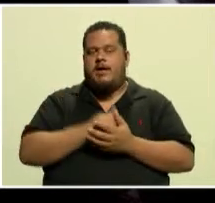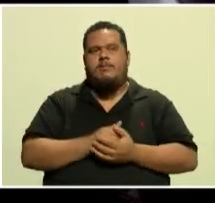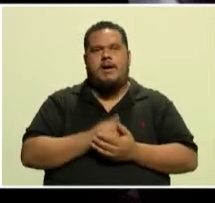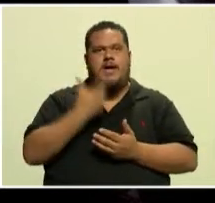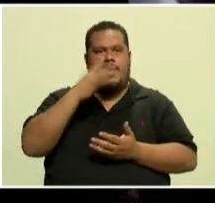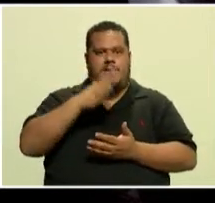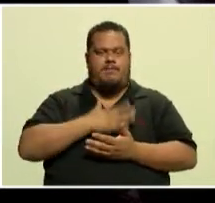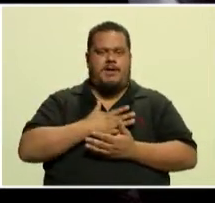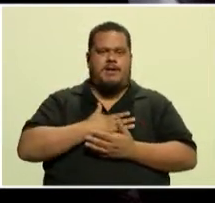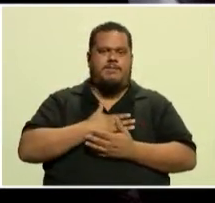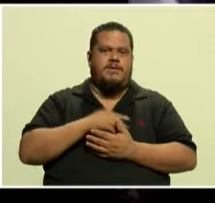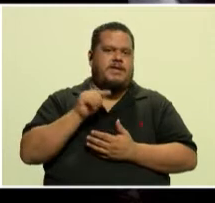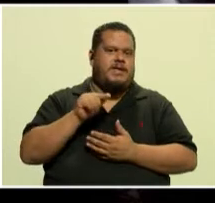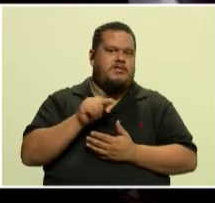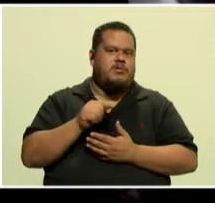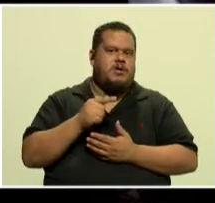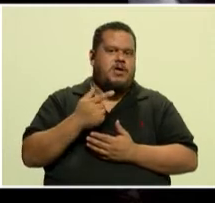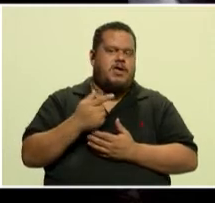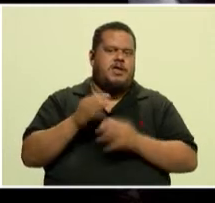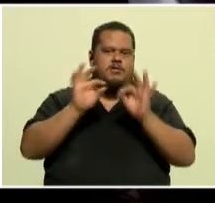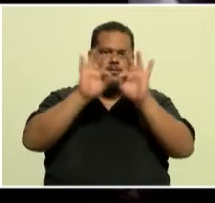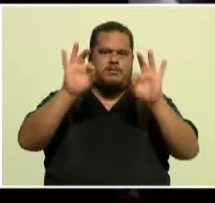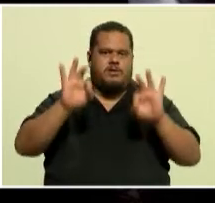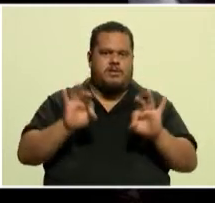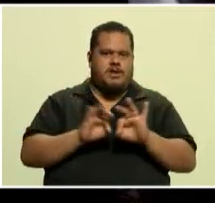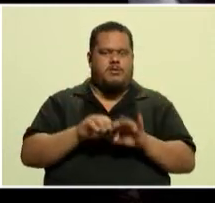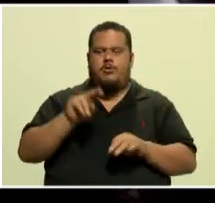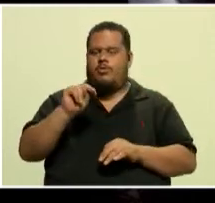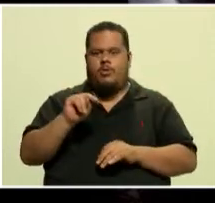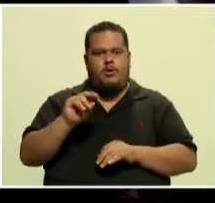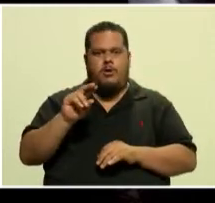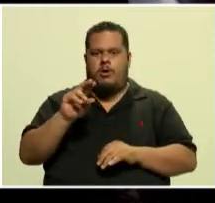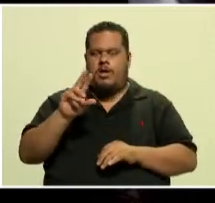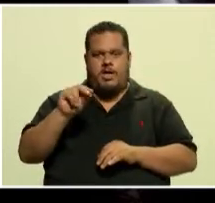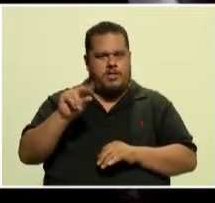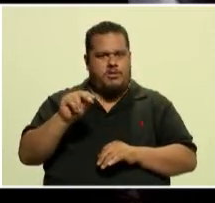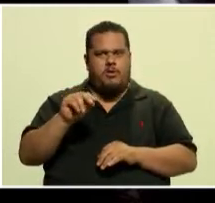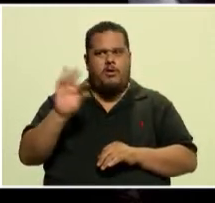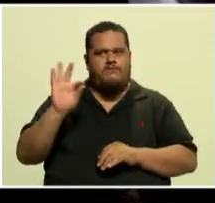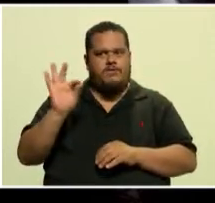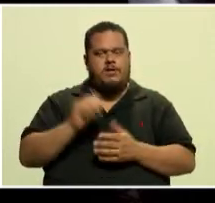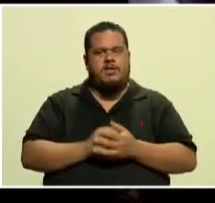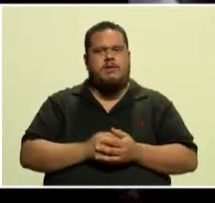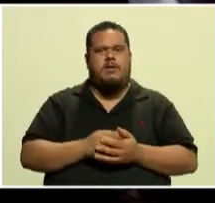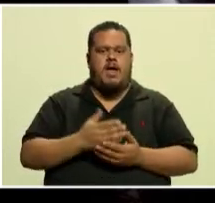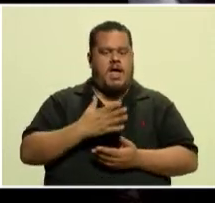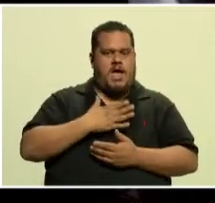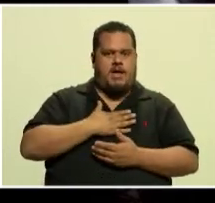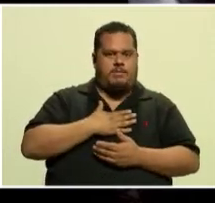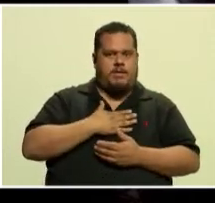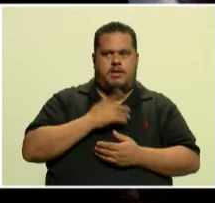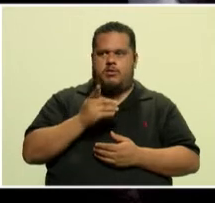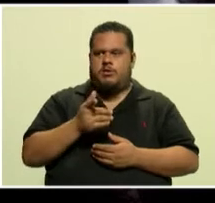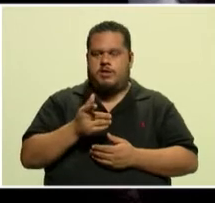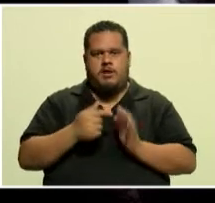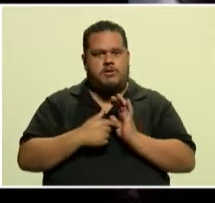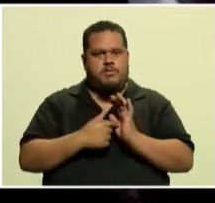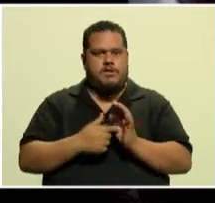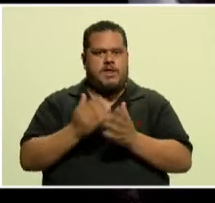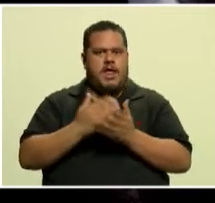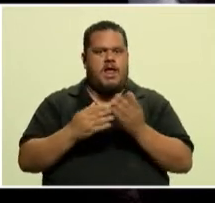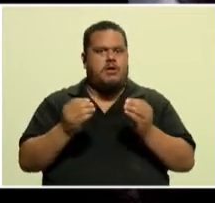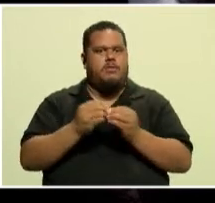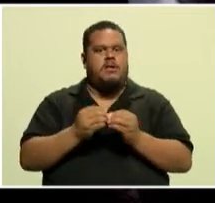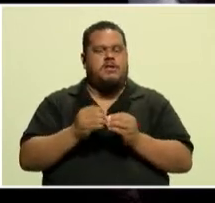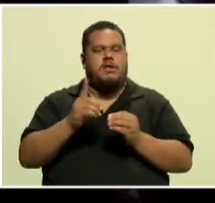mí esto es un retrato no figurativo, que lo que significa es que a mí y a vos te representa algo más que tu apariencia